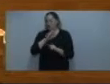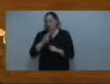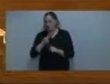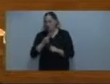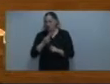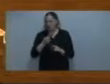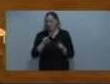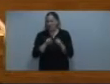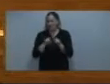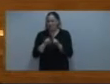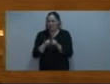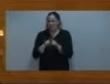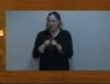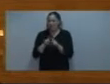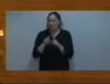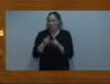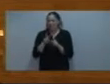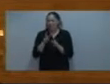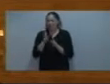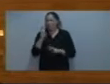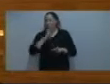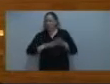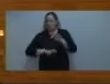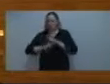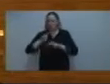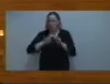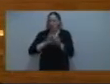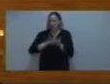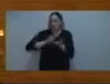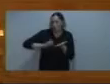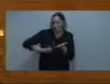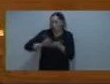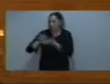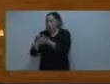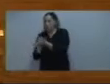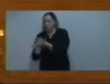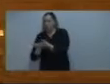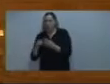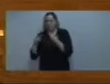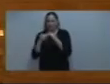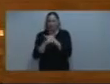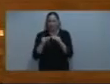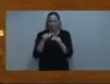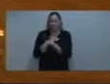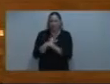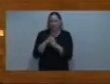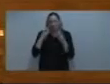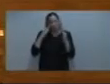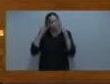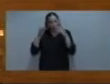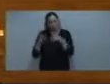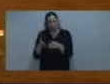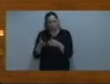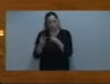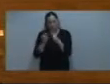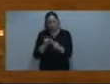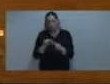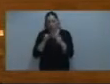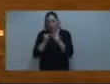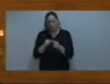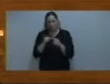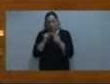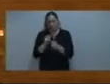reeditar controversias anteriormente argumentadas por unos y otros en esta Cámara. En concreto me estoy refiriendo al debate sobre la